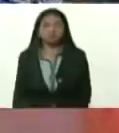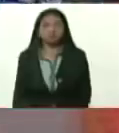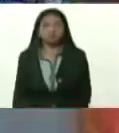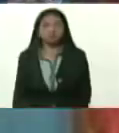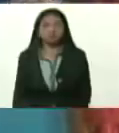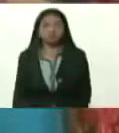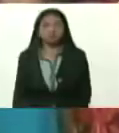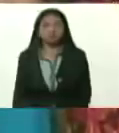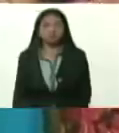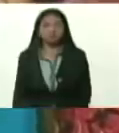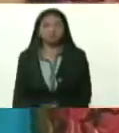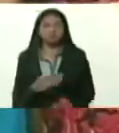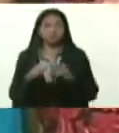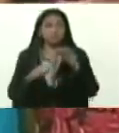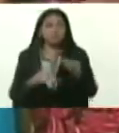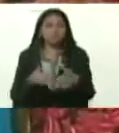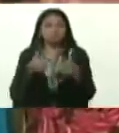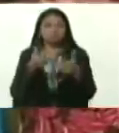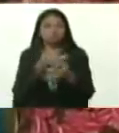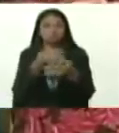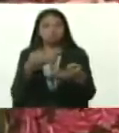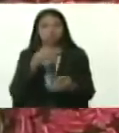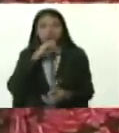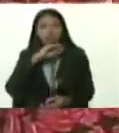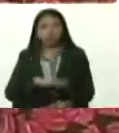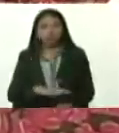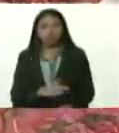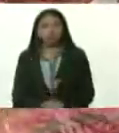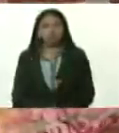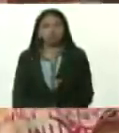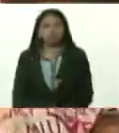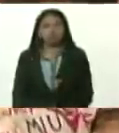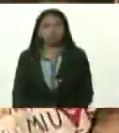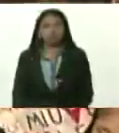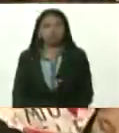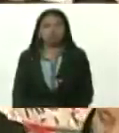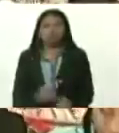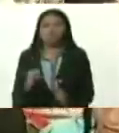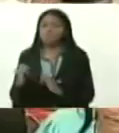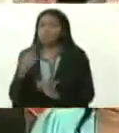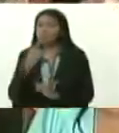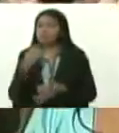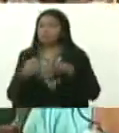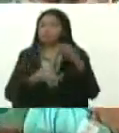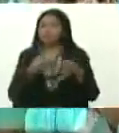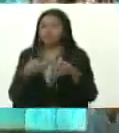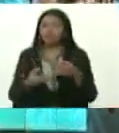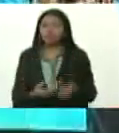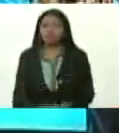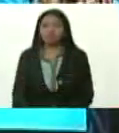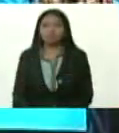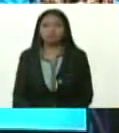Un gran paso histórico. Es lo que te decía